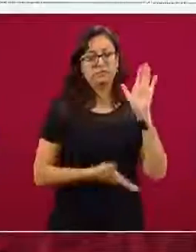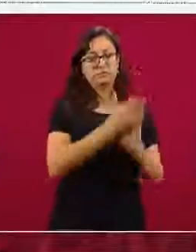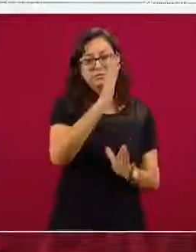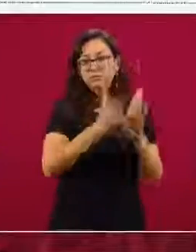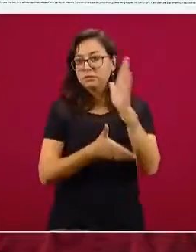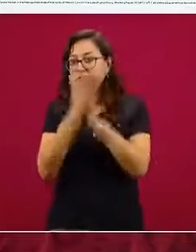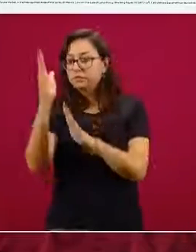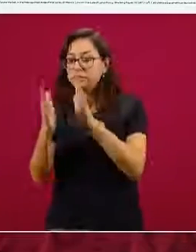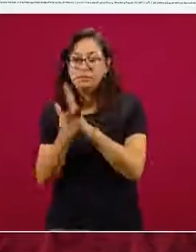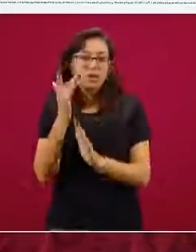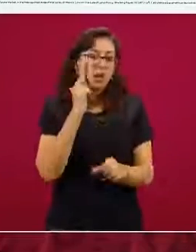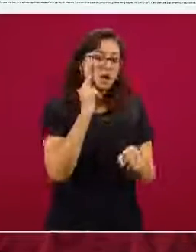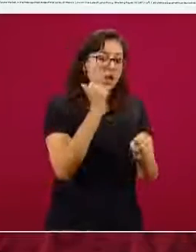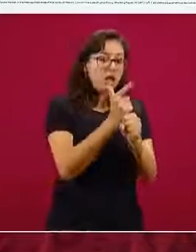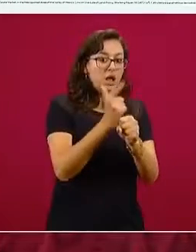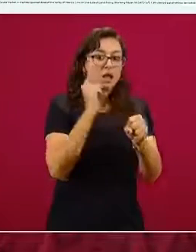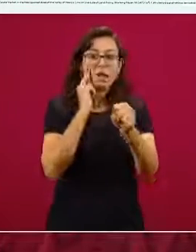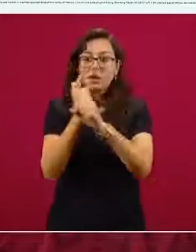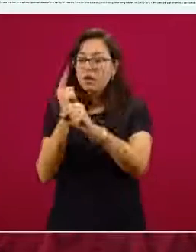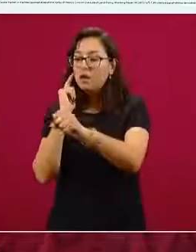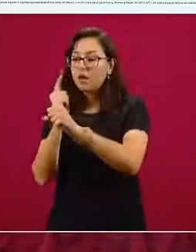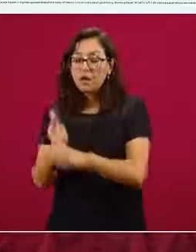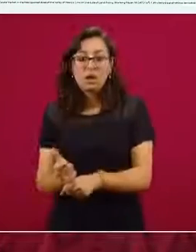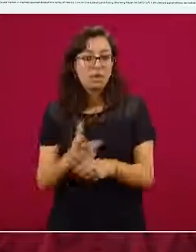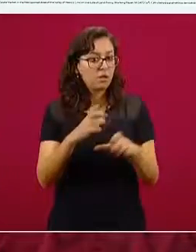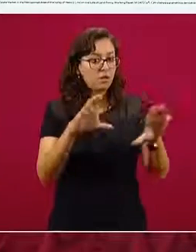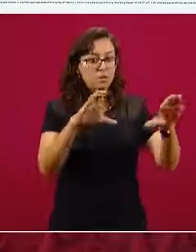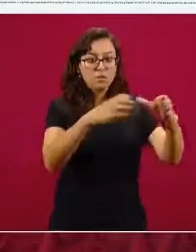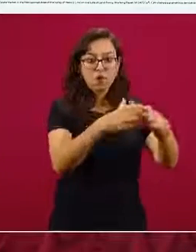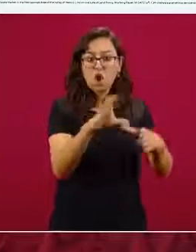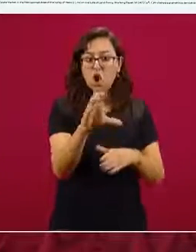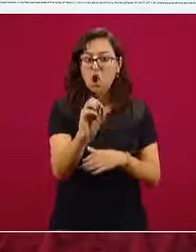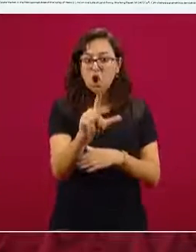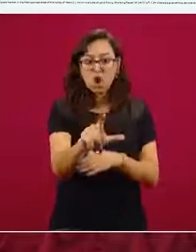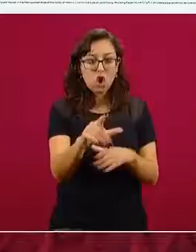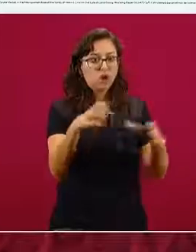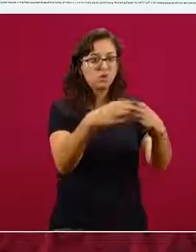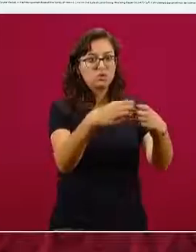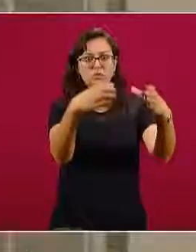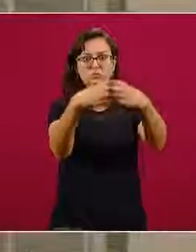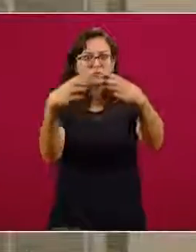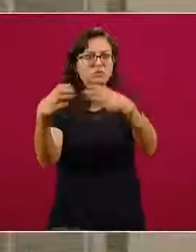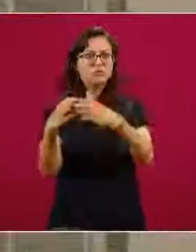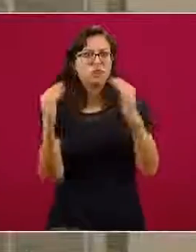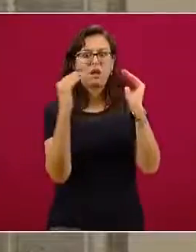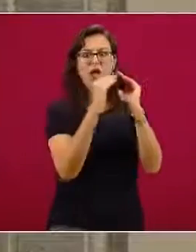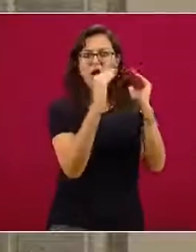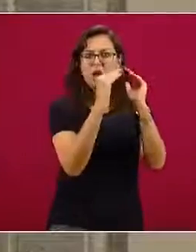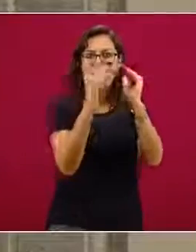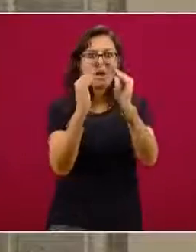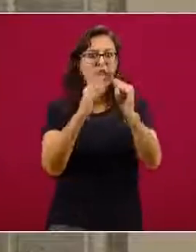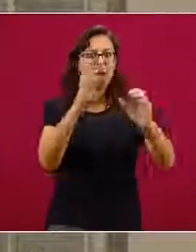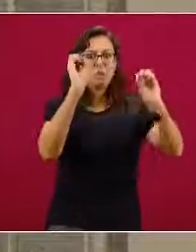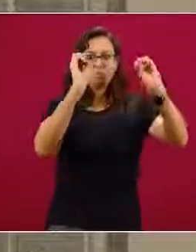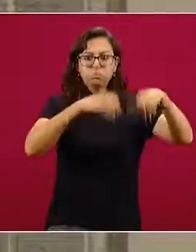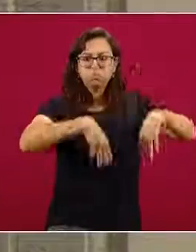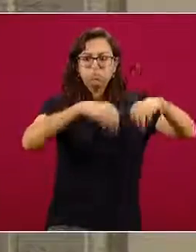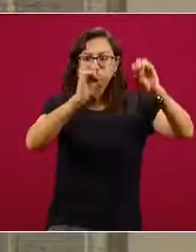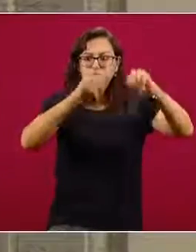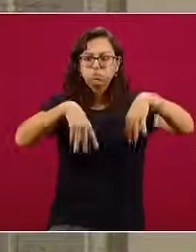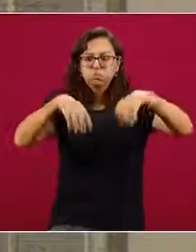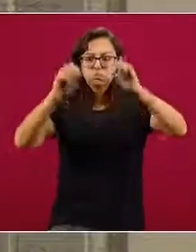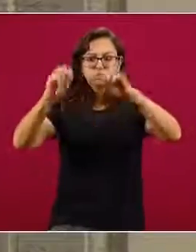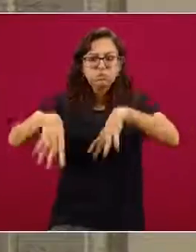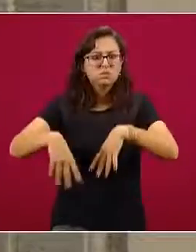colonias completas, pero así lo digo, completas, que todas las viviendas estaban abandonadas. Y muy grave, había viviendas que